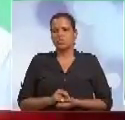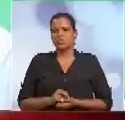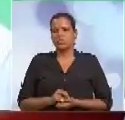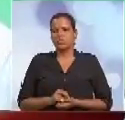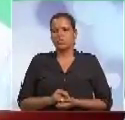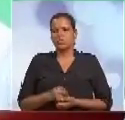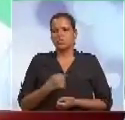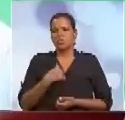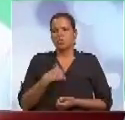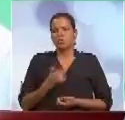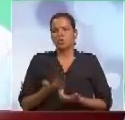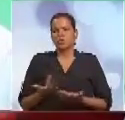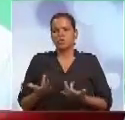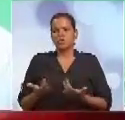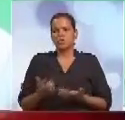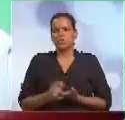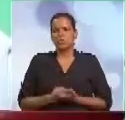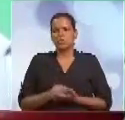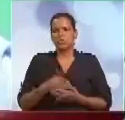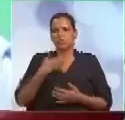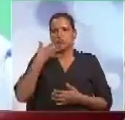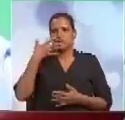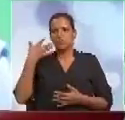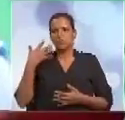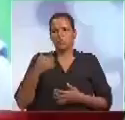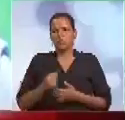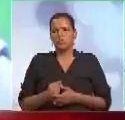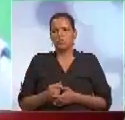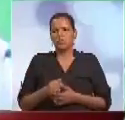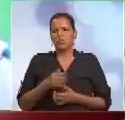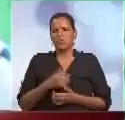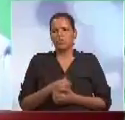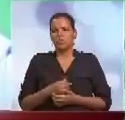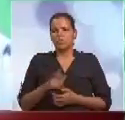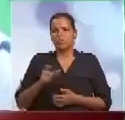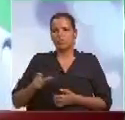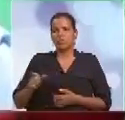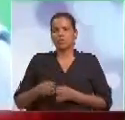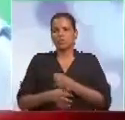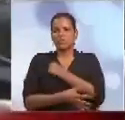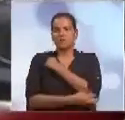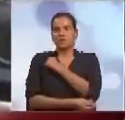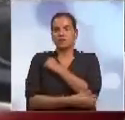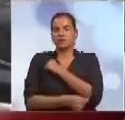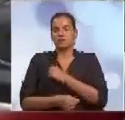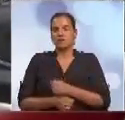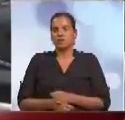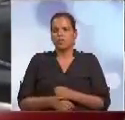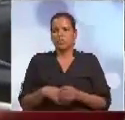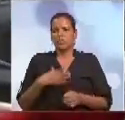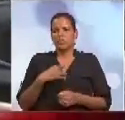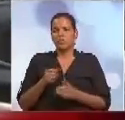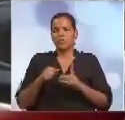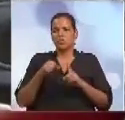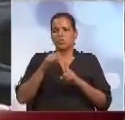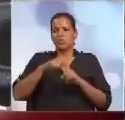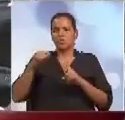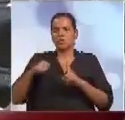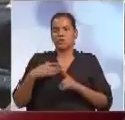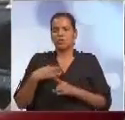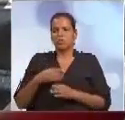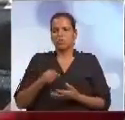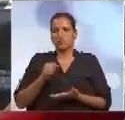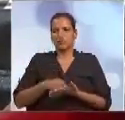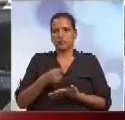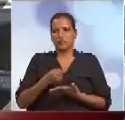afiliación? Una mejora para las personas pobres. Con el reciente sistema de afiliación